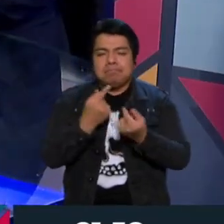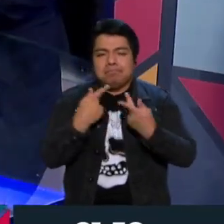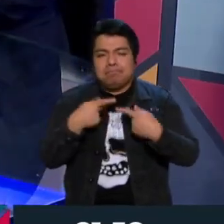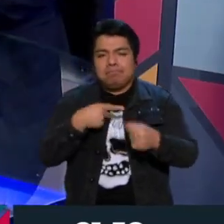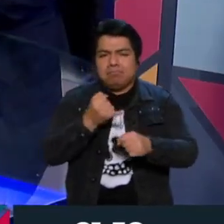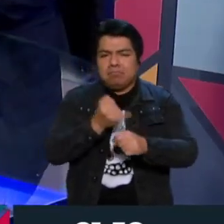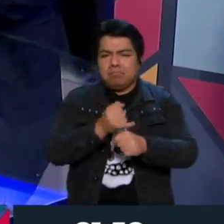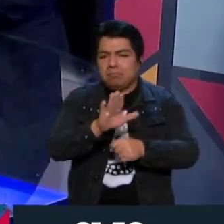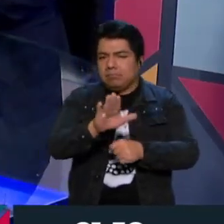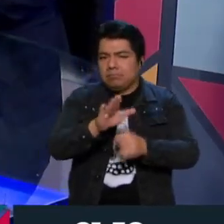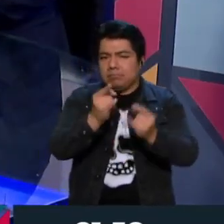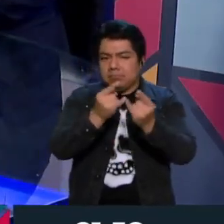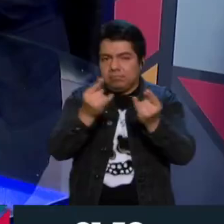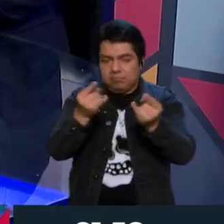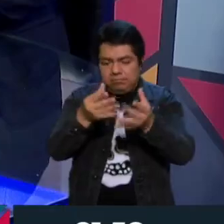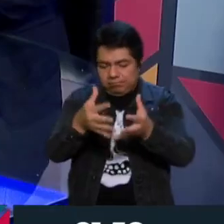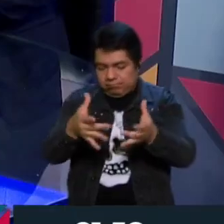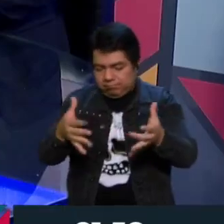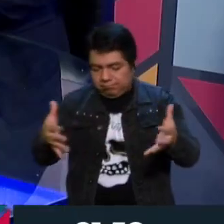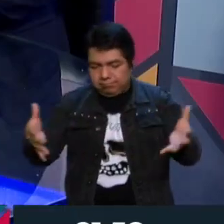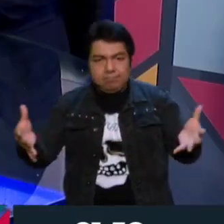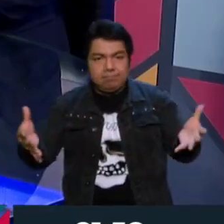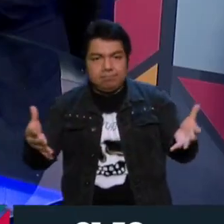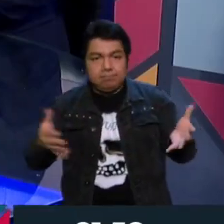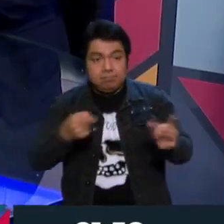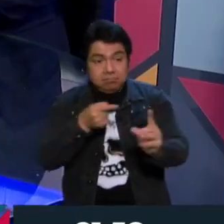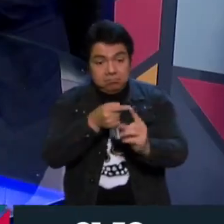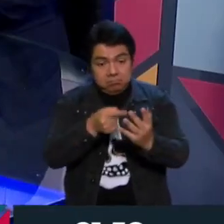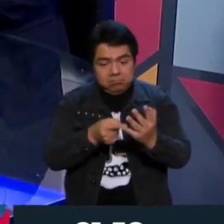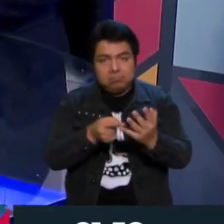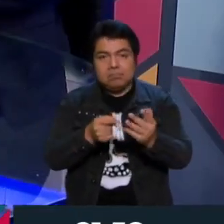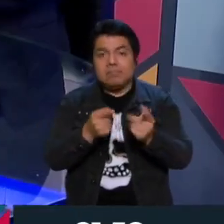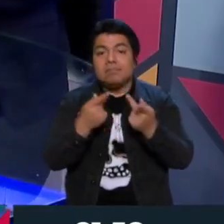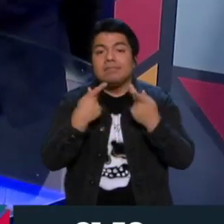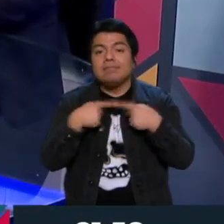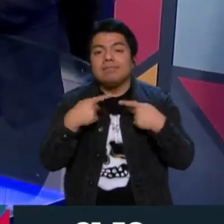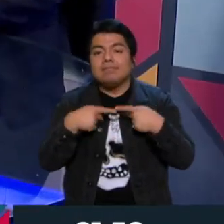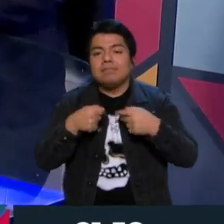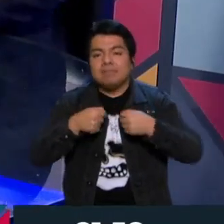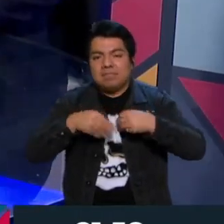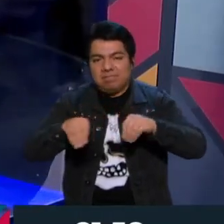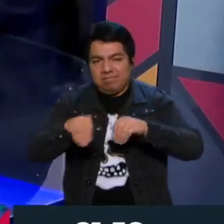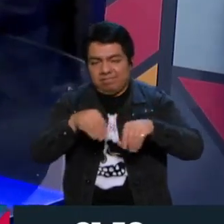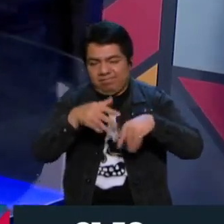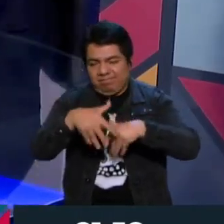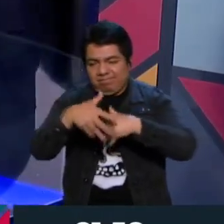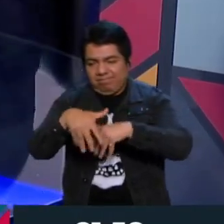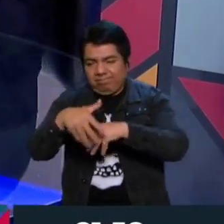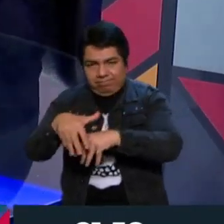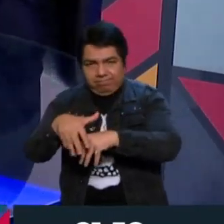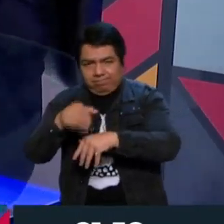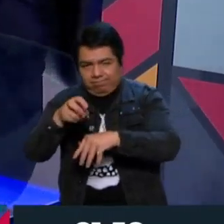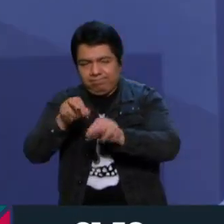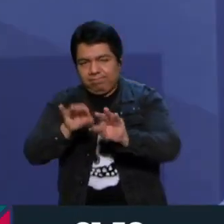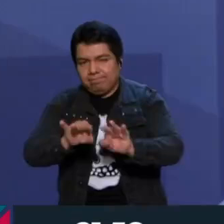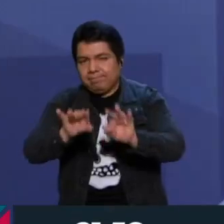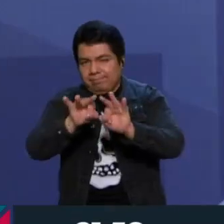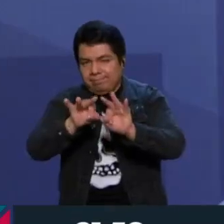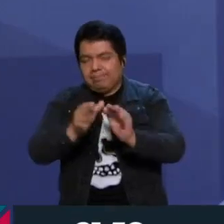cuando la historia son muchos más personajes, y no son esos, sino que es la gente, son movimientos que se han creado, ¿no? Y yo creo que eso es lo